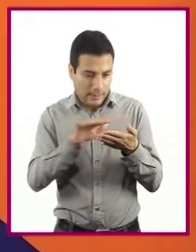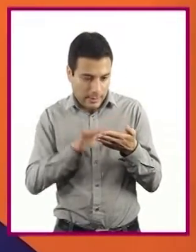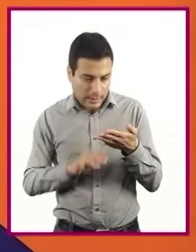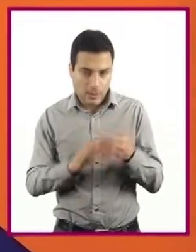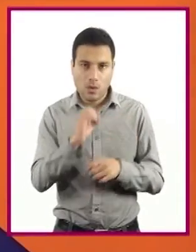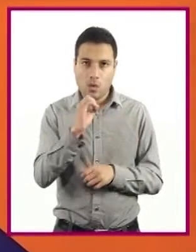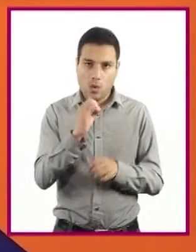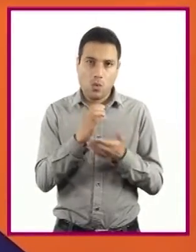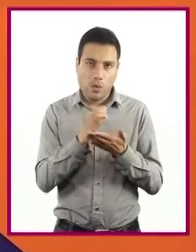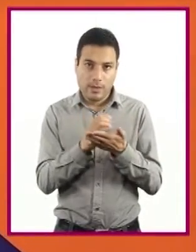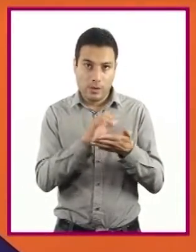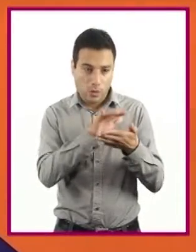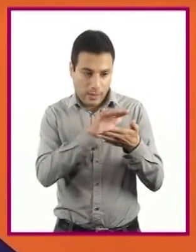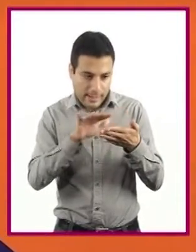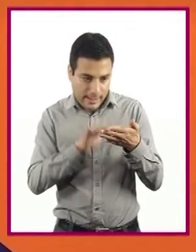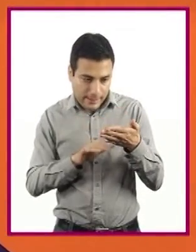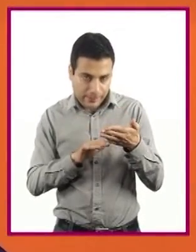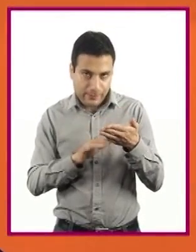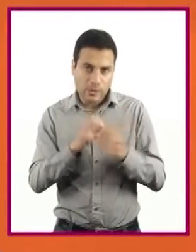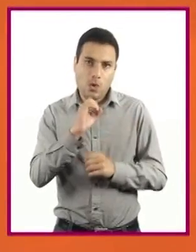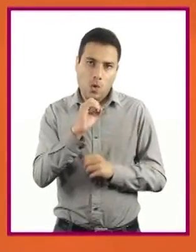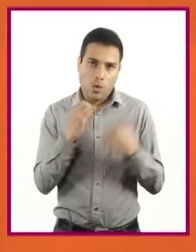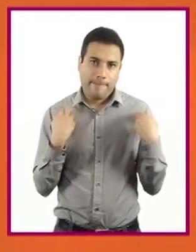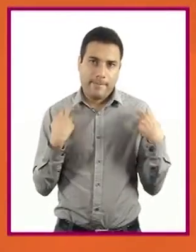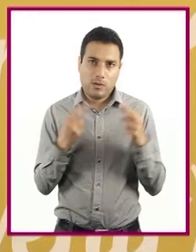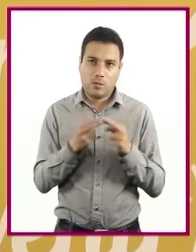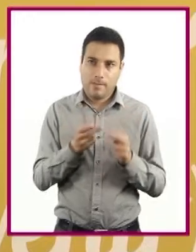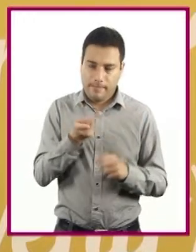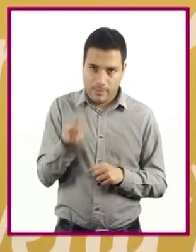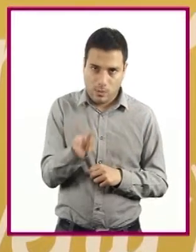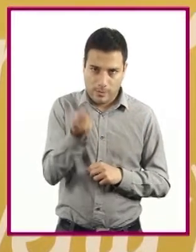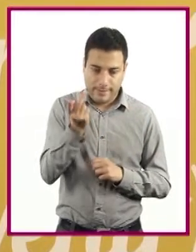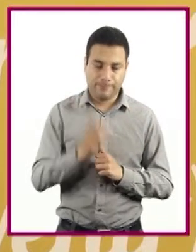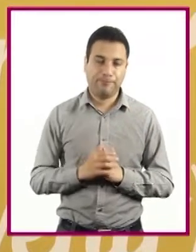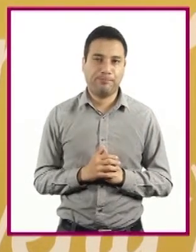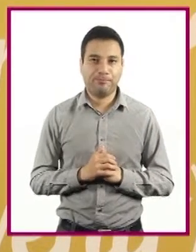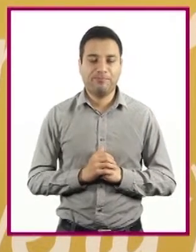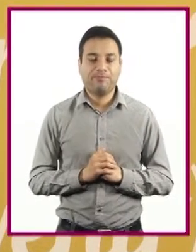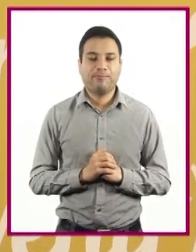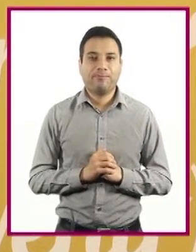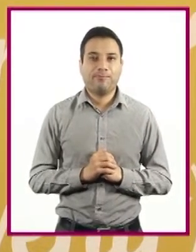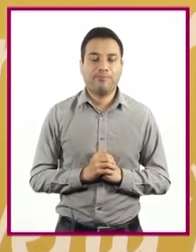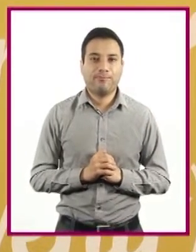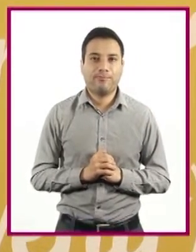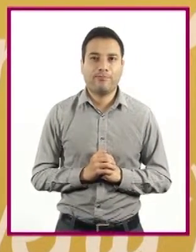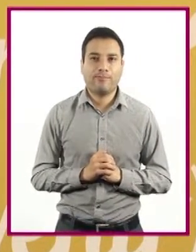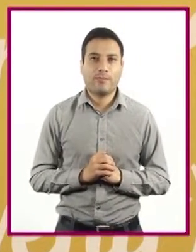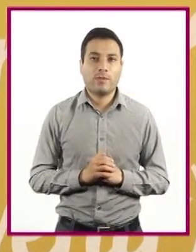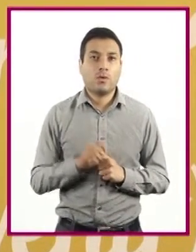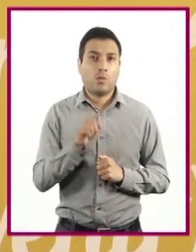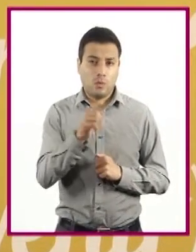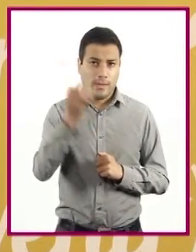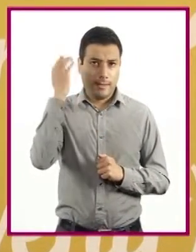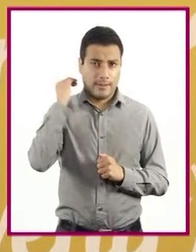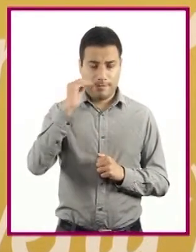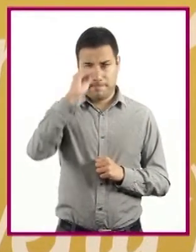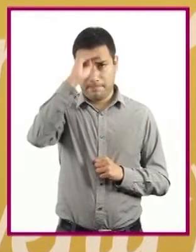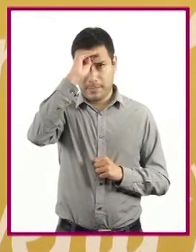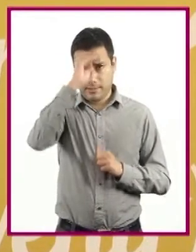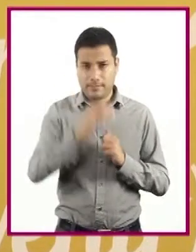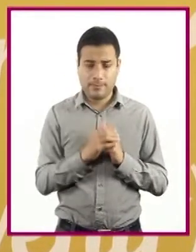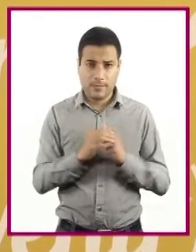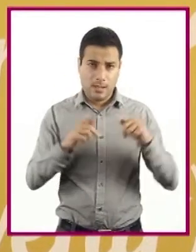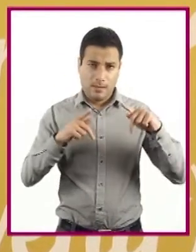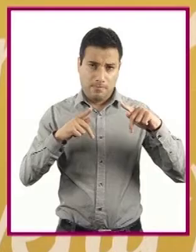o bien al consultar a su maestra o maestro. ¿Alguna vez se han preguntado si los dichos y refranes